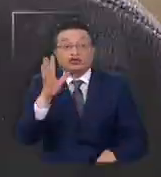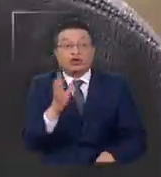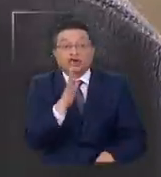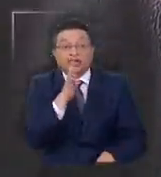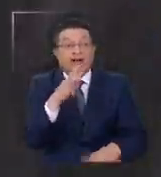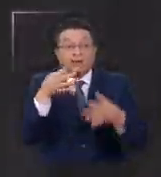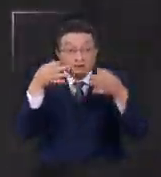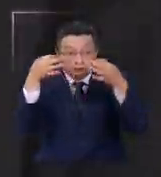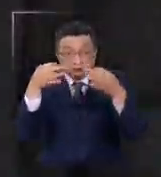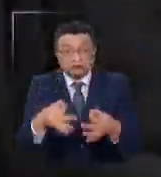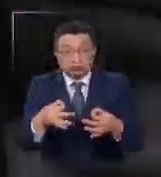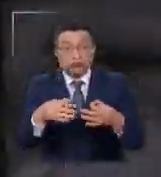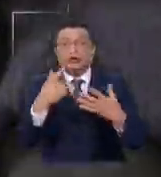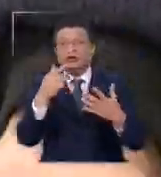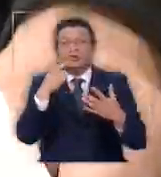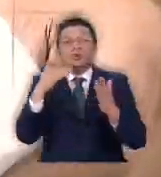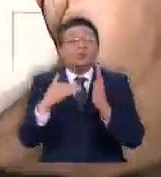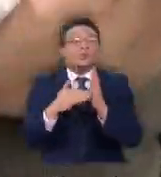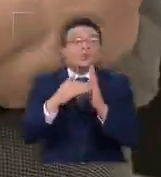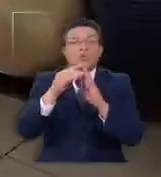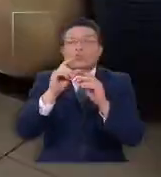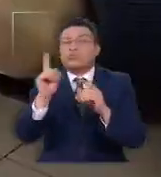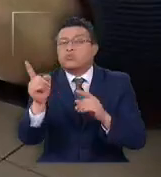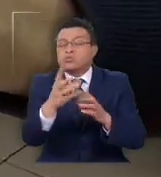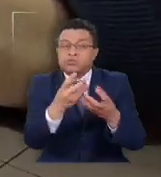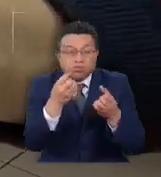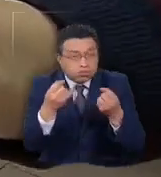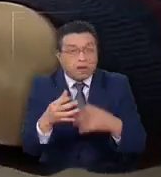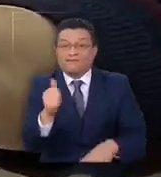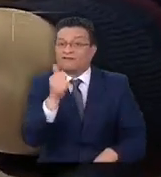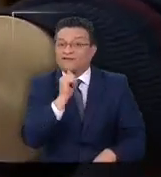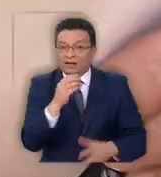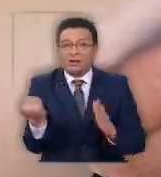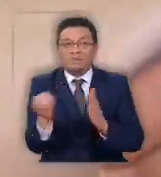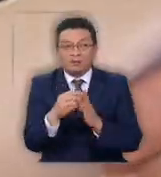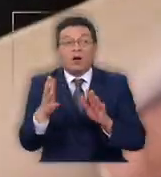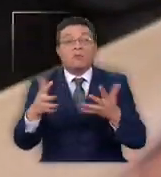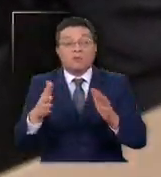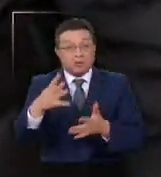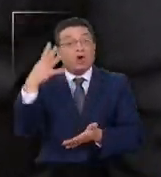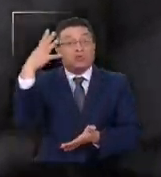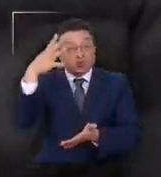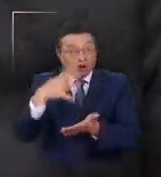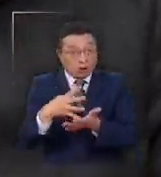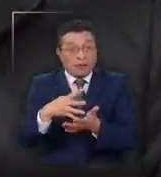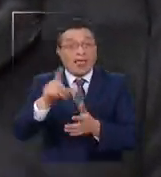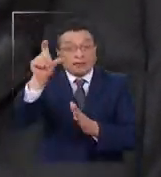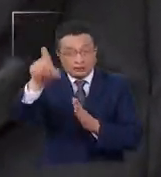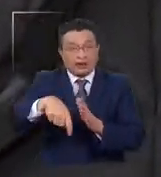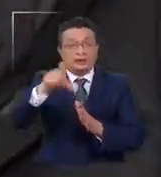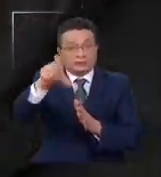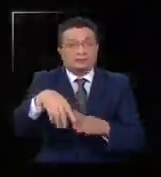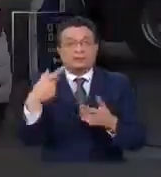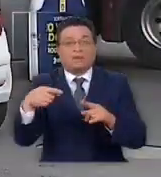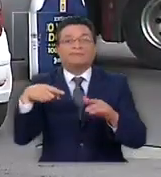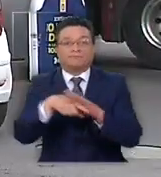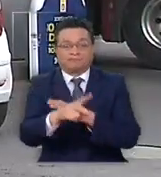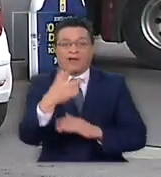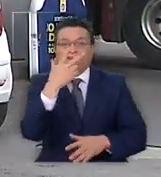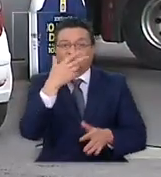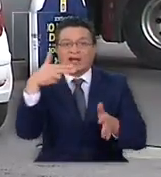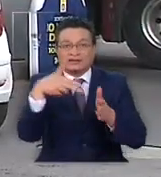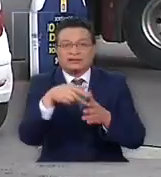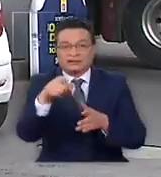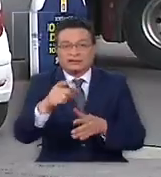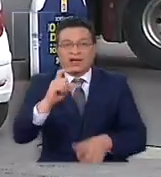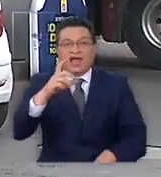sabe el real alcance de esta clonación masiva, una que al menos involucró a 4.000 tarjetas que pasaron por esta bencinera Shell